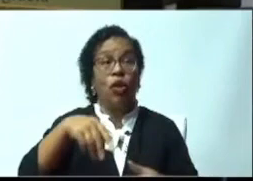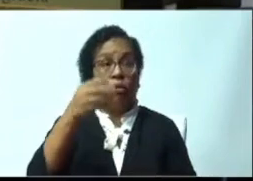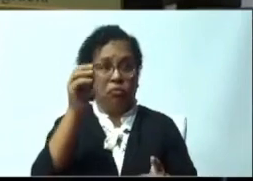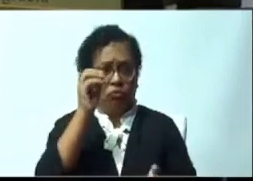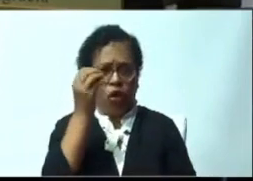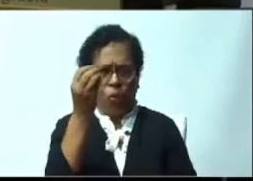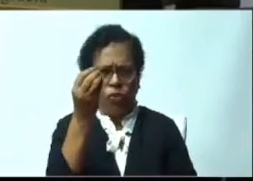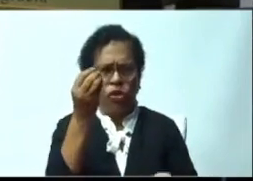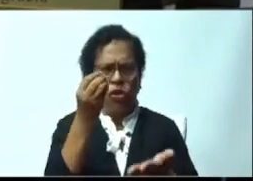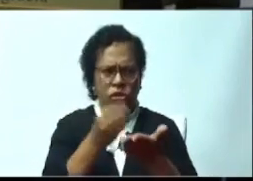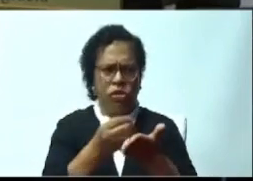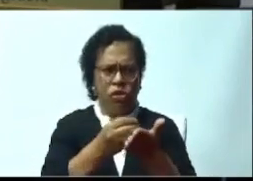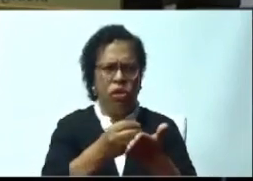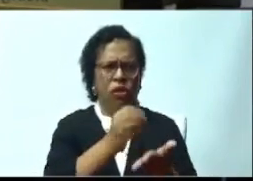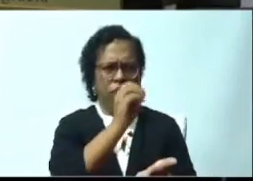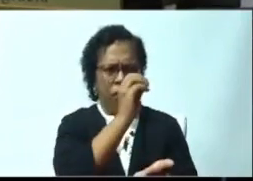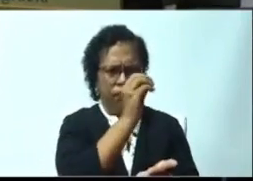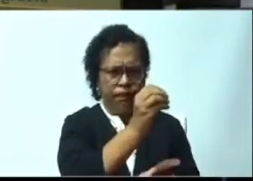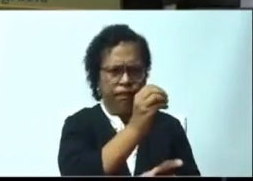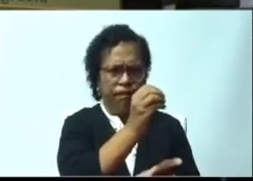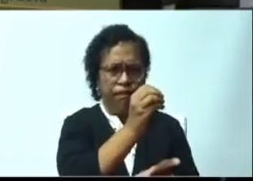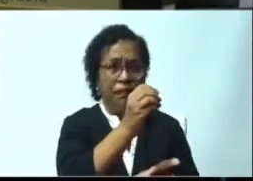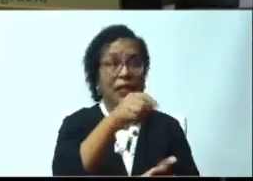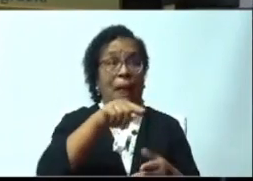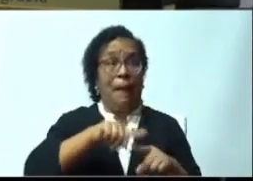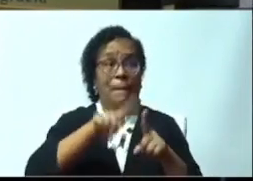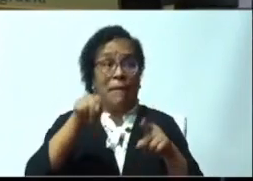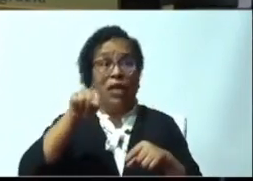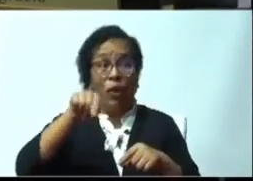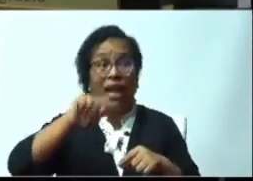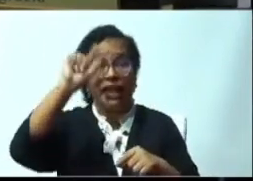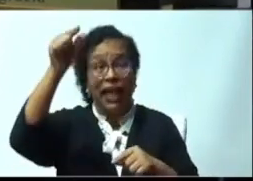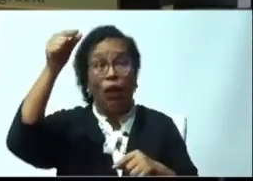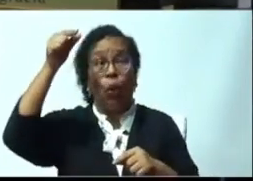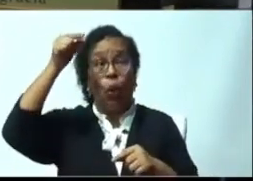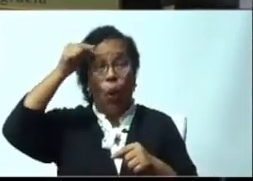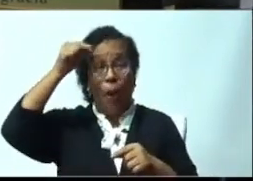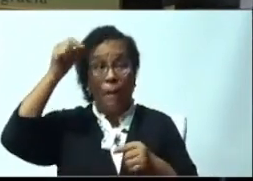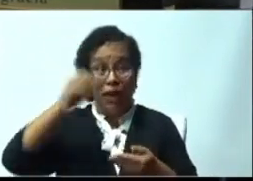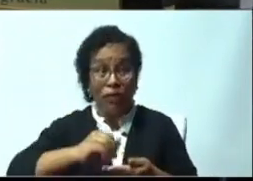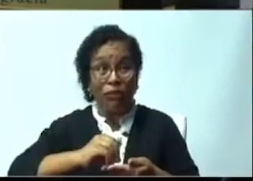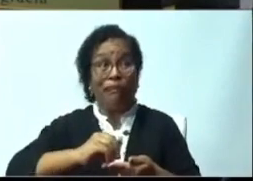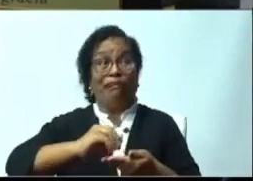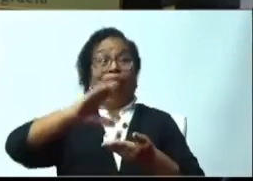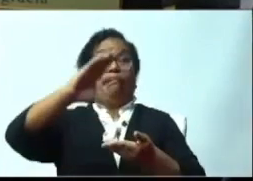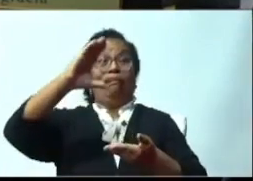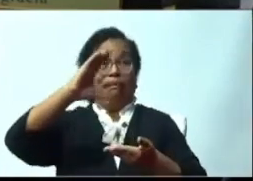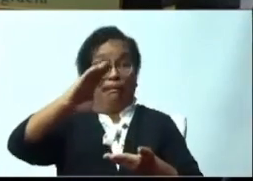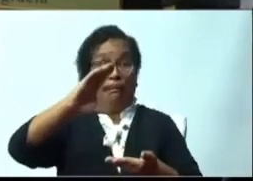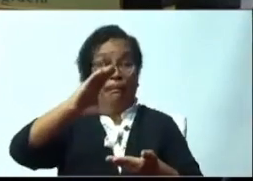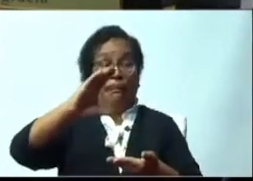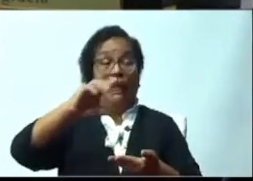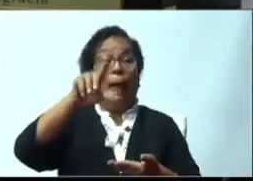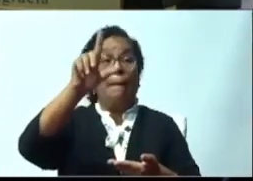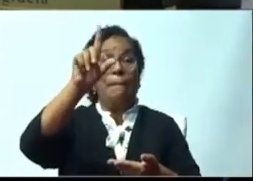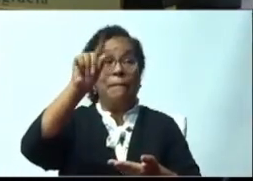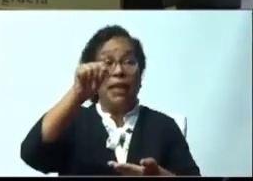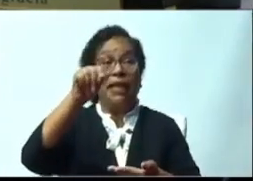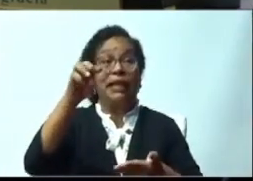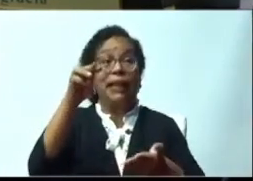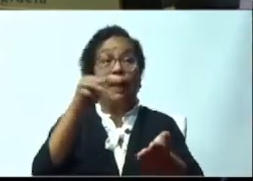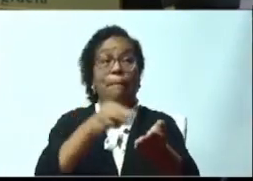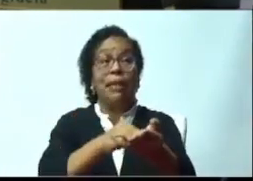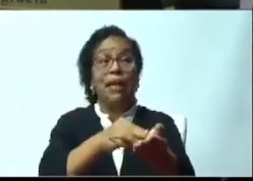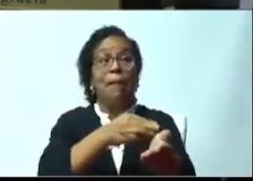decir, el monto de la publicidad que está usando el gobierno sobrepasa los 20.000 millones de pesos con estos